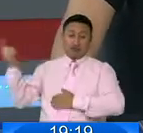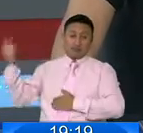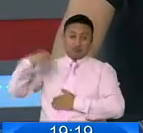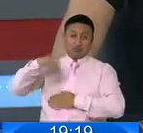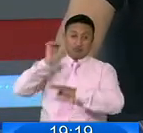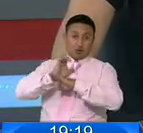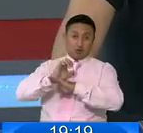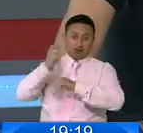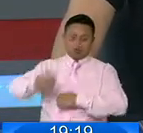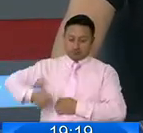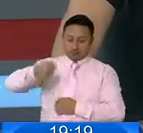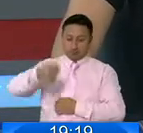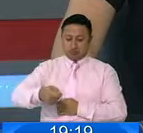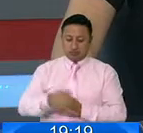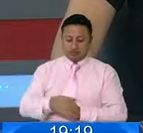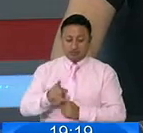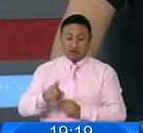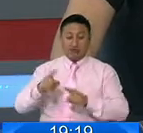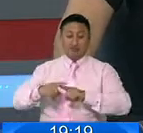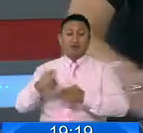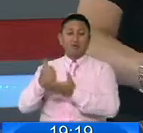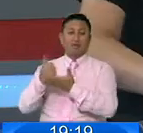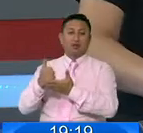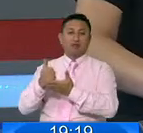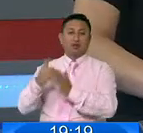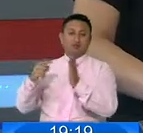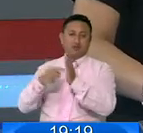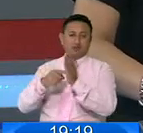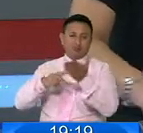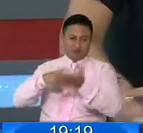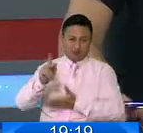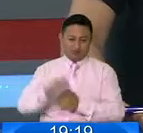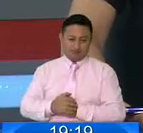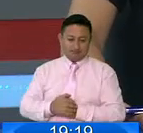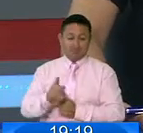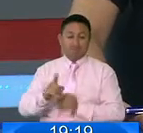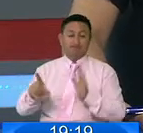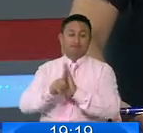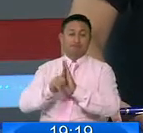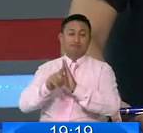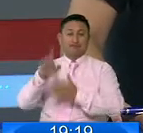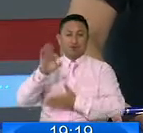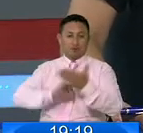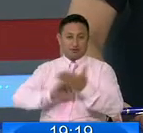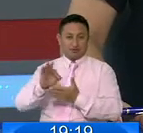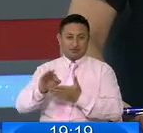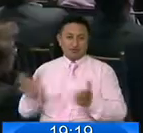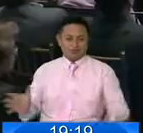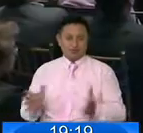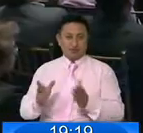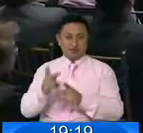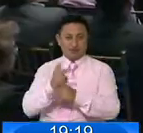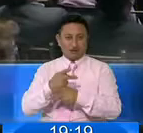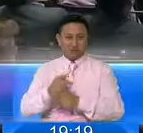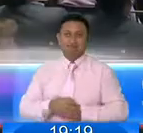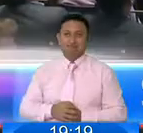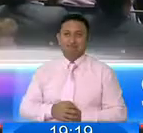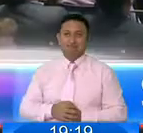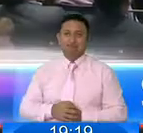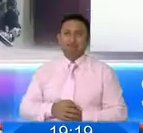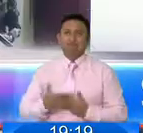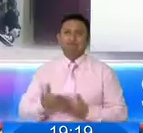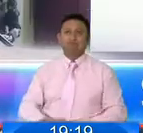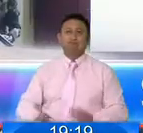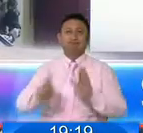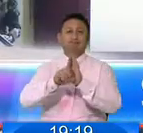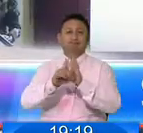país, otorgándoles beneficios tributarios. Esto luego de la aprobación de la Ley de Fomento Productivo. Tras la entrada en vigencia de la